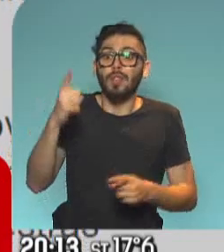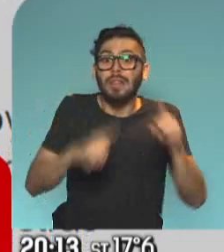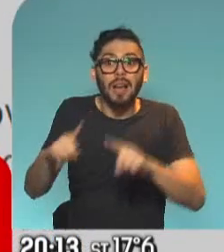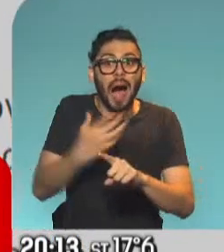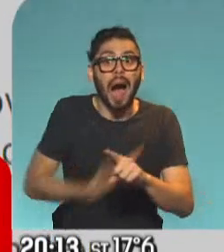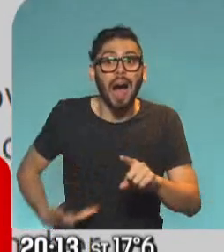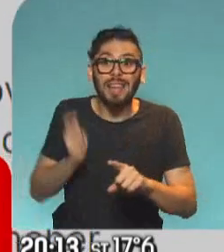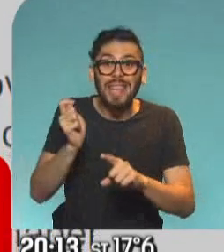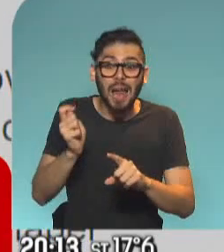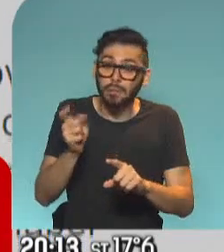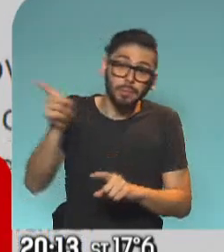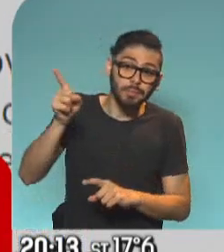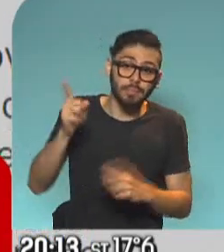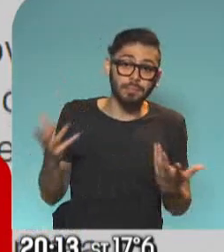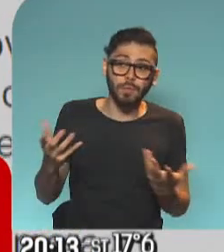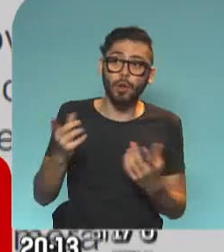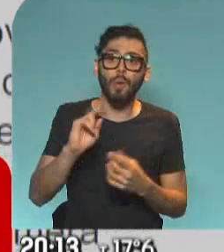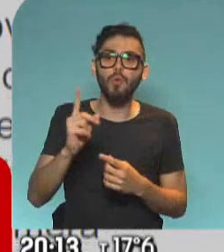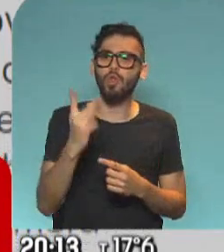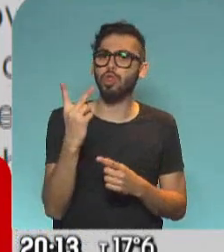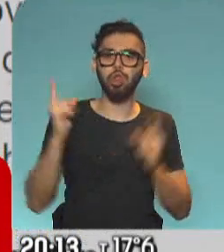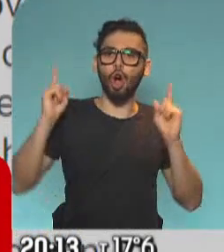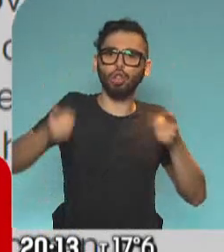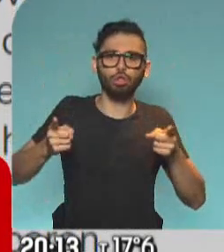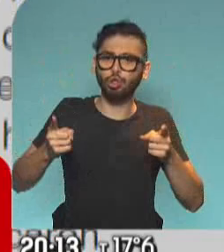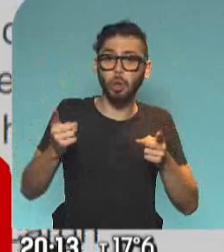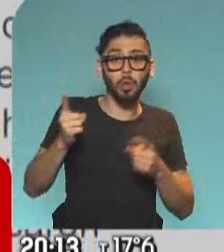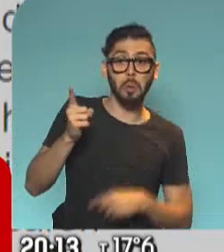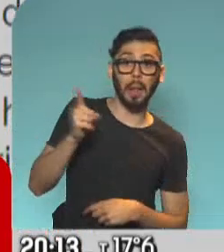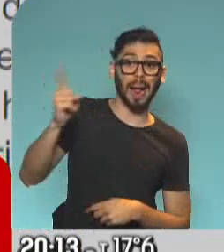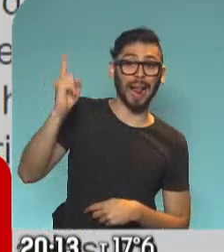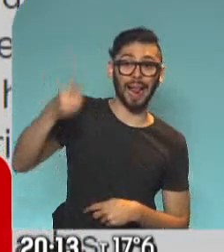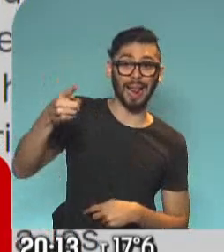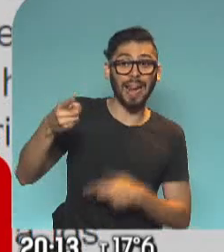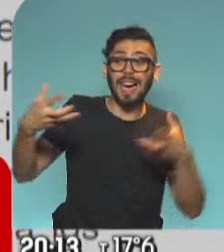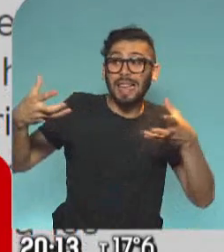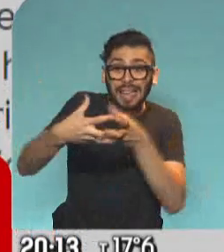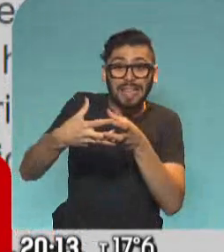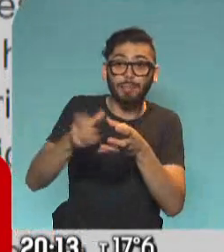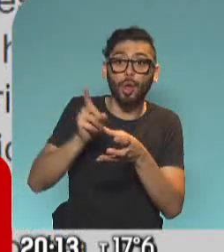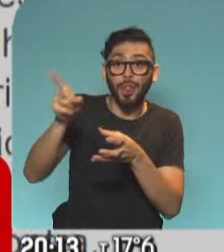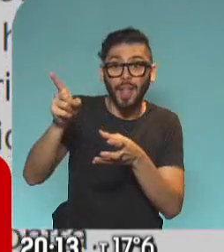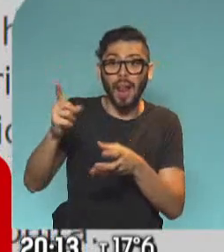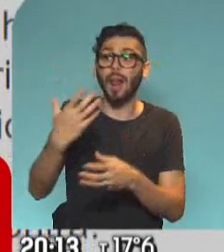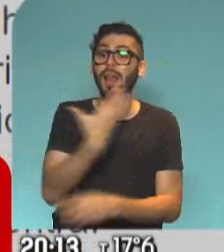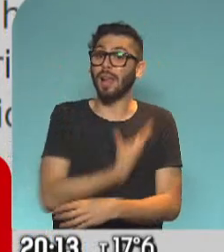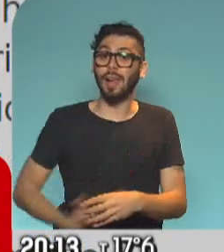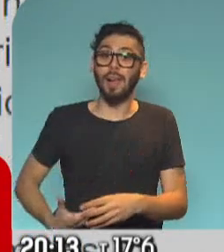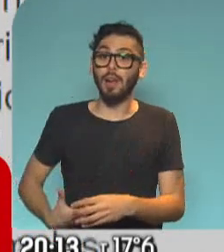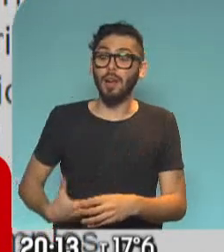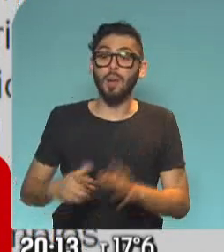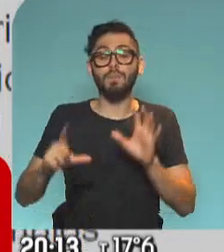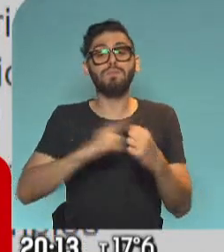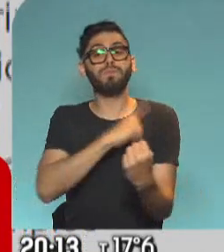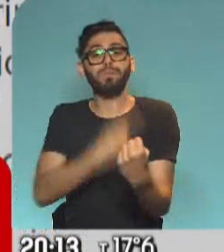hay doble comando en la Argentina, el que decide es Alberto Fernández, este es el gabinete de Alberto Fernández y quien está a cargo del Ejecutivo es Alberto Fernández. ¿Y